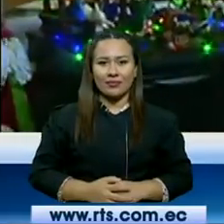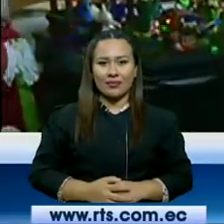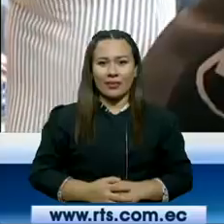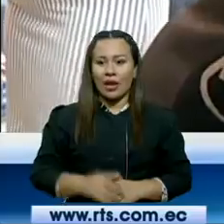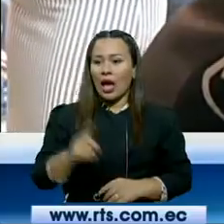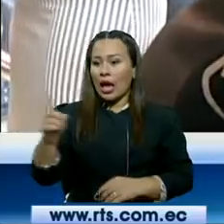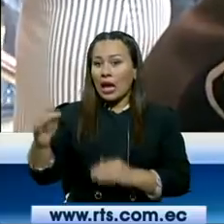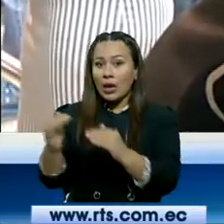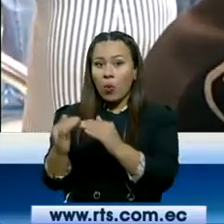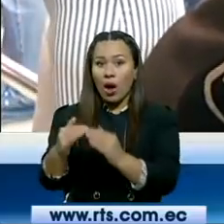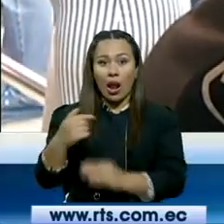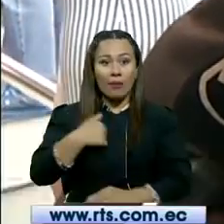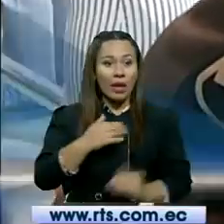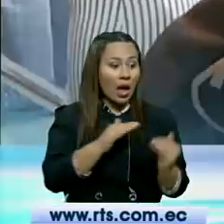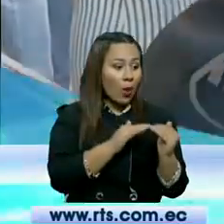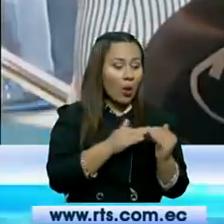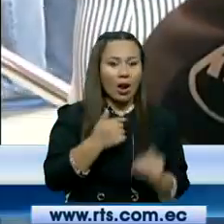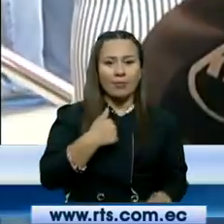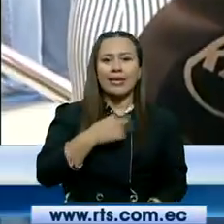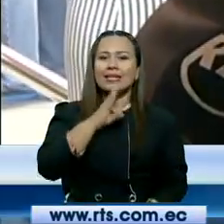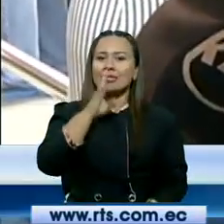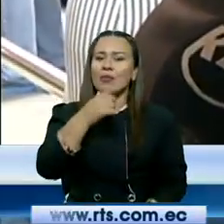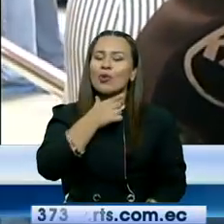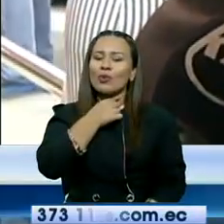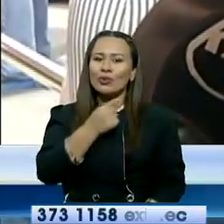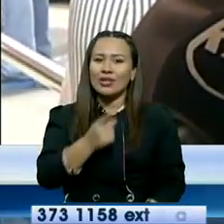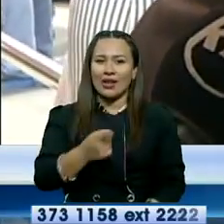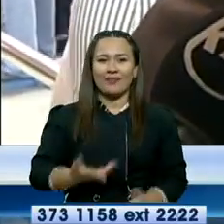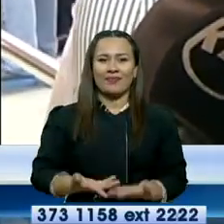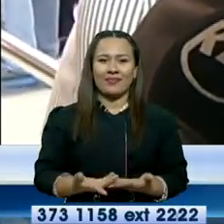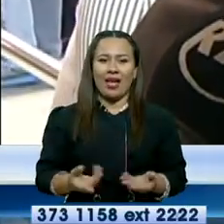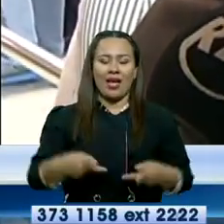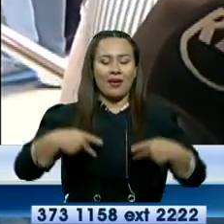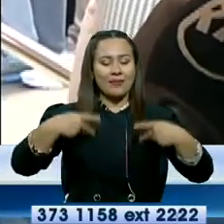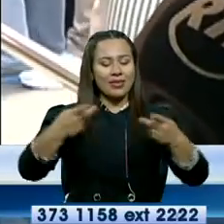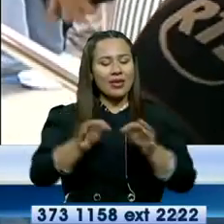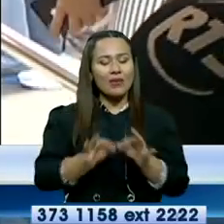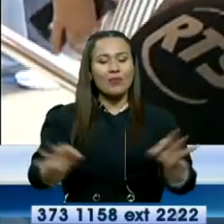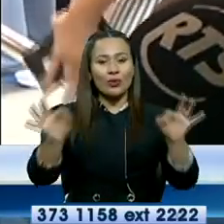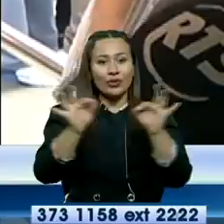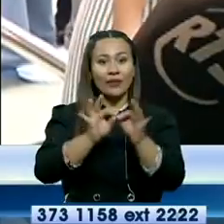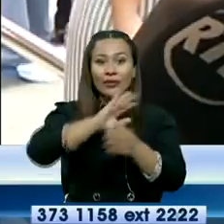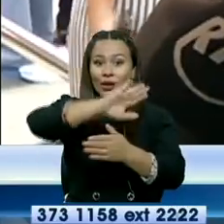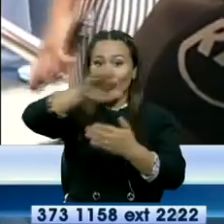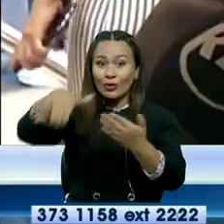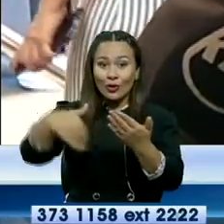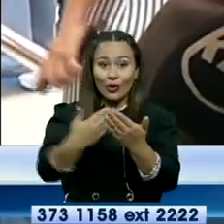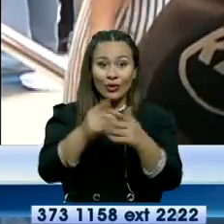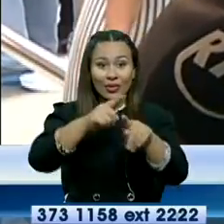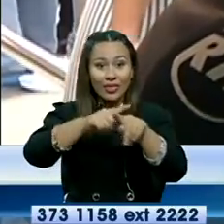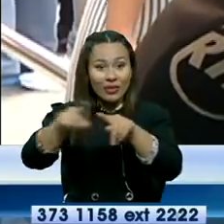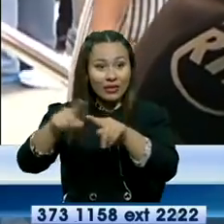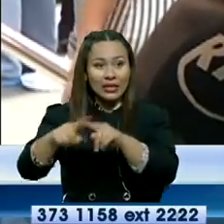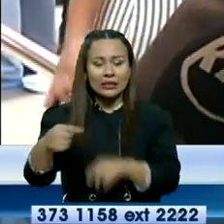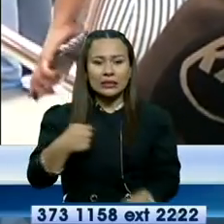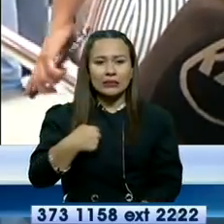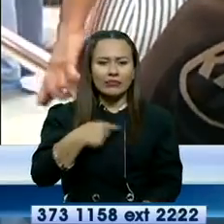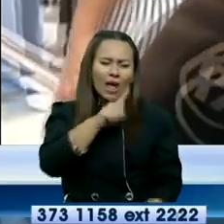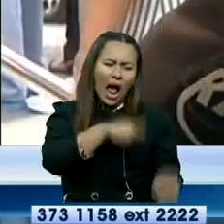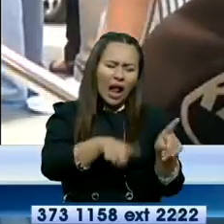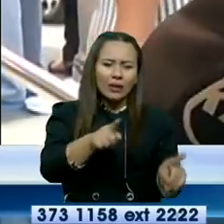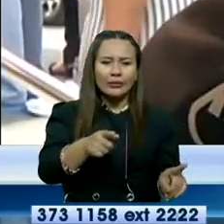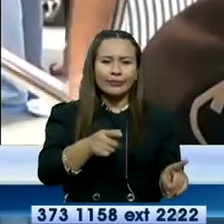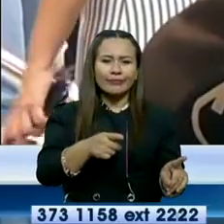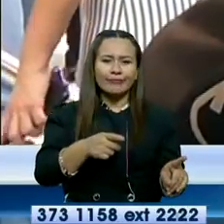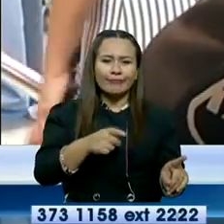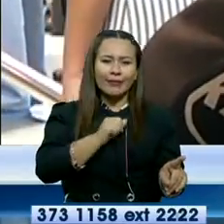otro. Y eso es lo agradable, el que pone sazón a la vida. Que todos somos diferentes, tenemos caracteres diferentes. Todo